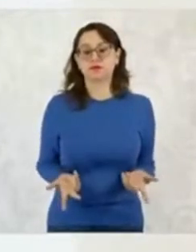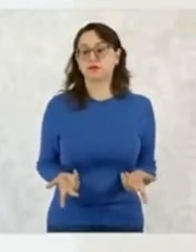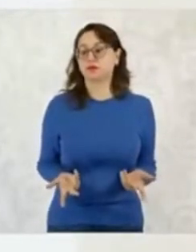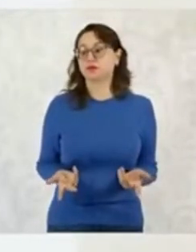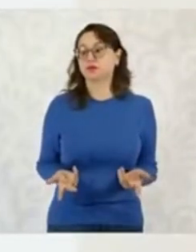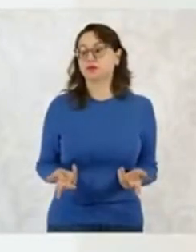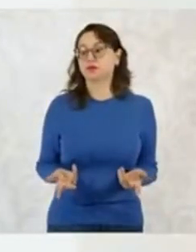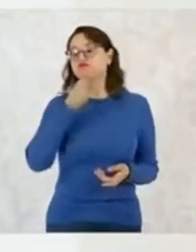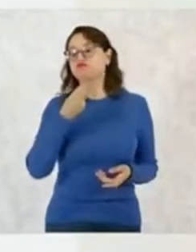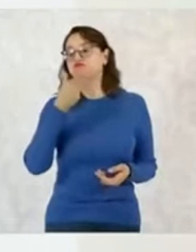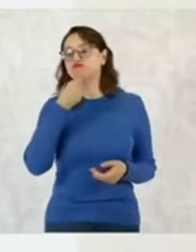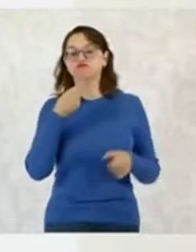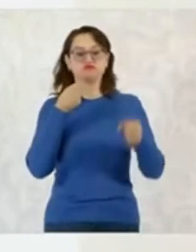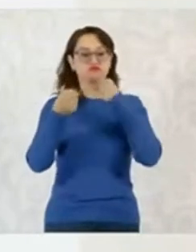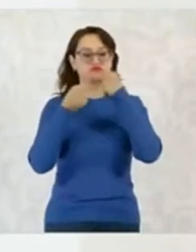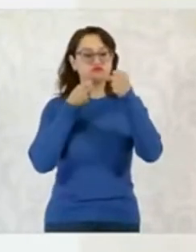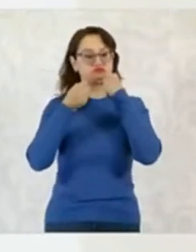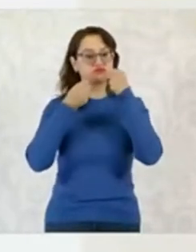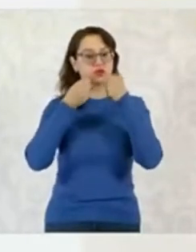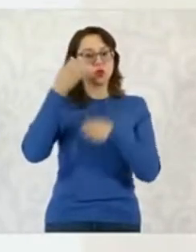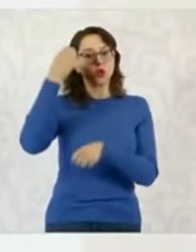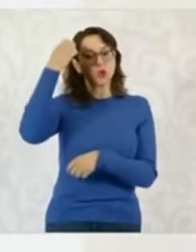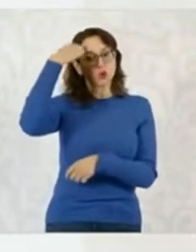50 años